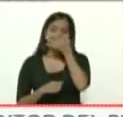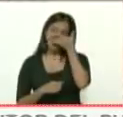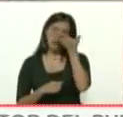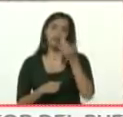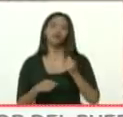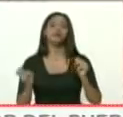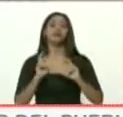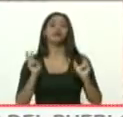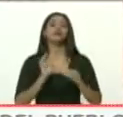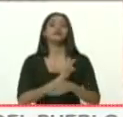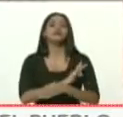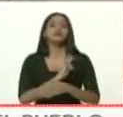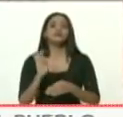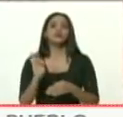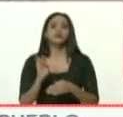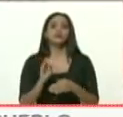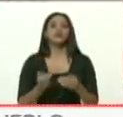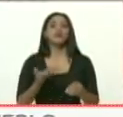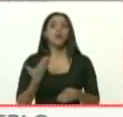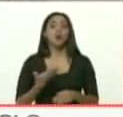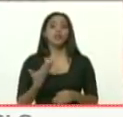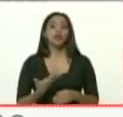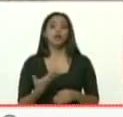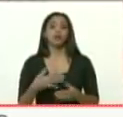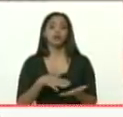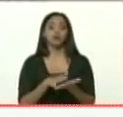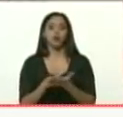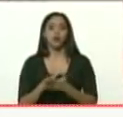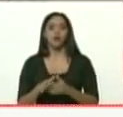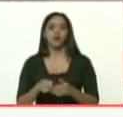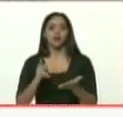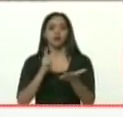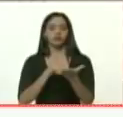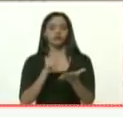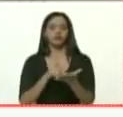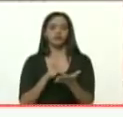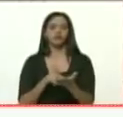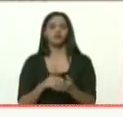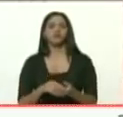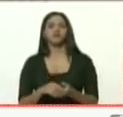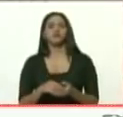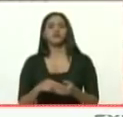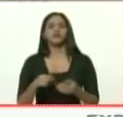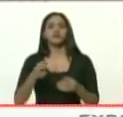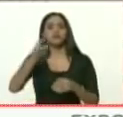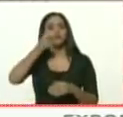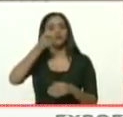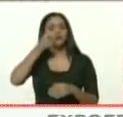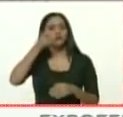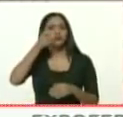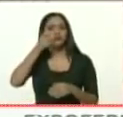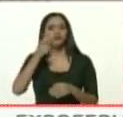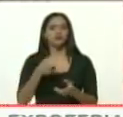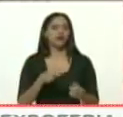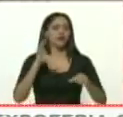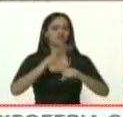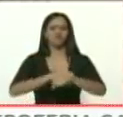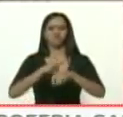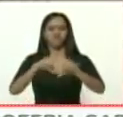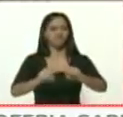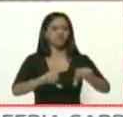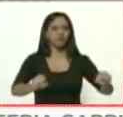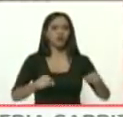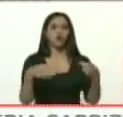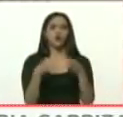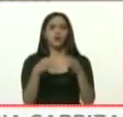también es sumamente importante, ministro, en cuanto a los despliegues de seguridad para combatir estos grupos paramilitares que desde Colombia